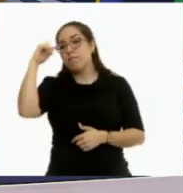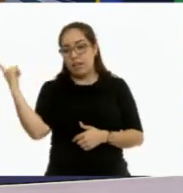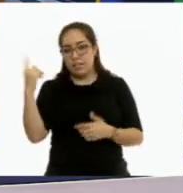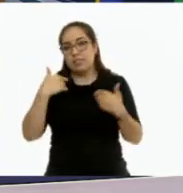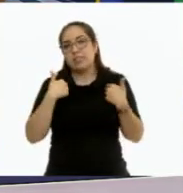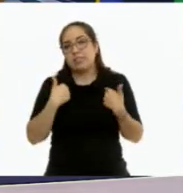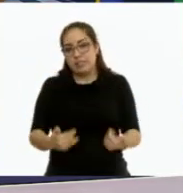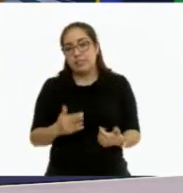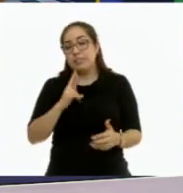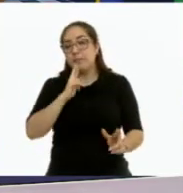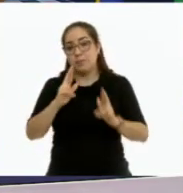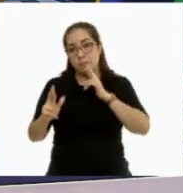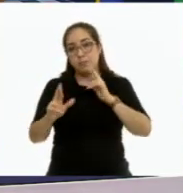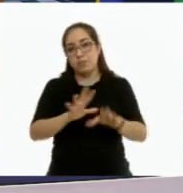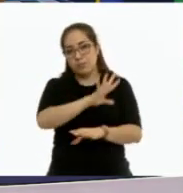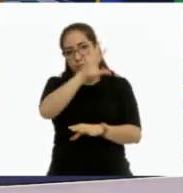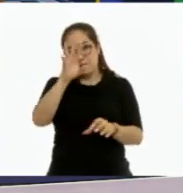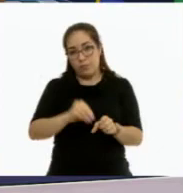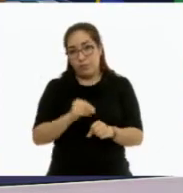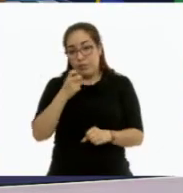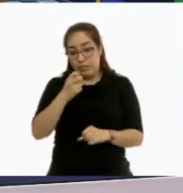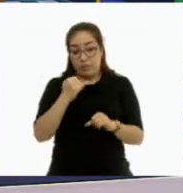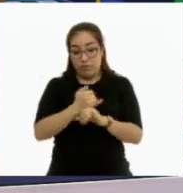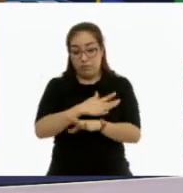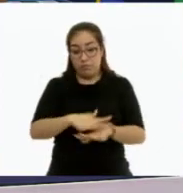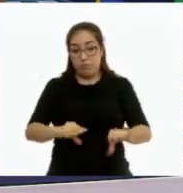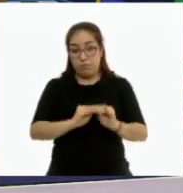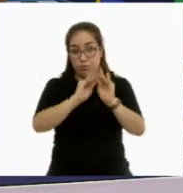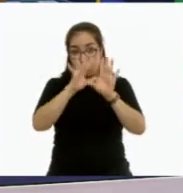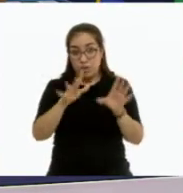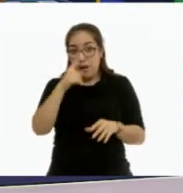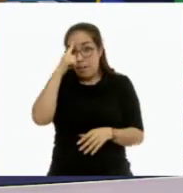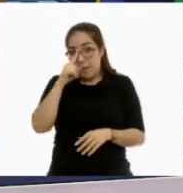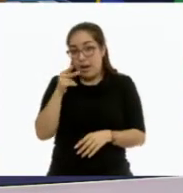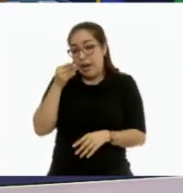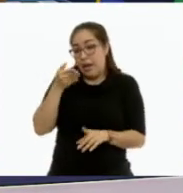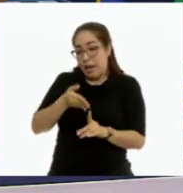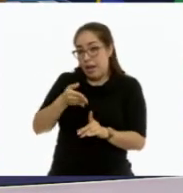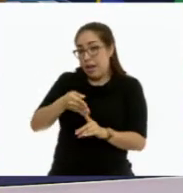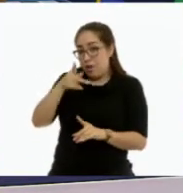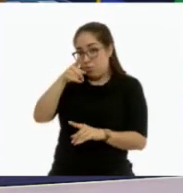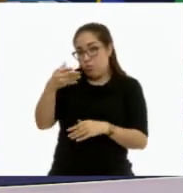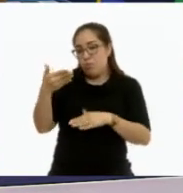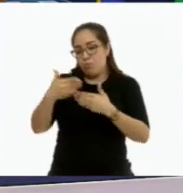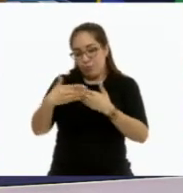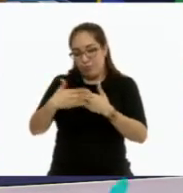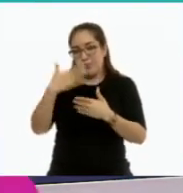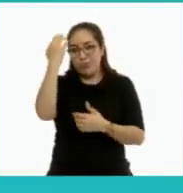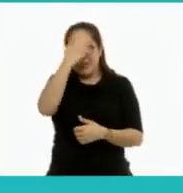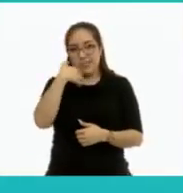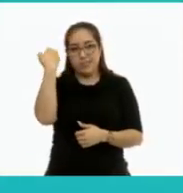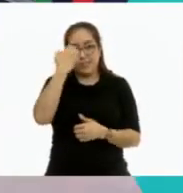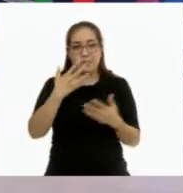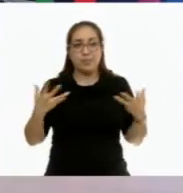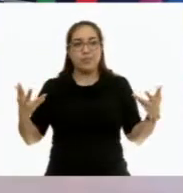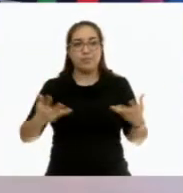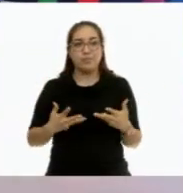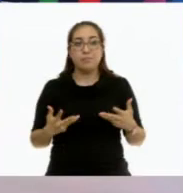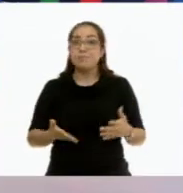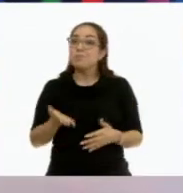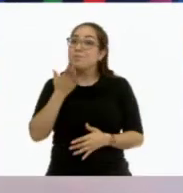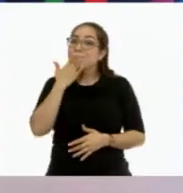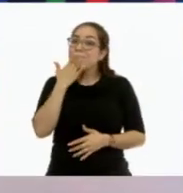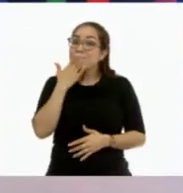unas respuestas que te van a brindar información clara para ese momento en que tengas que presentar tu evaluación. Bien, pues